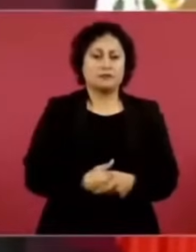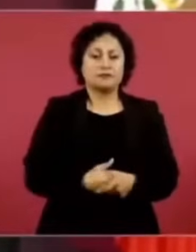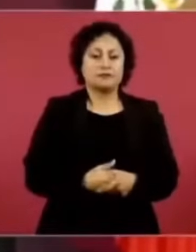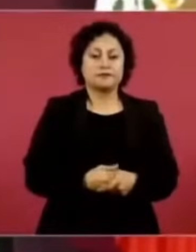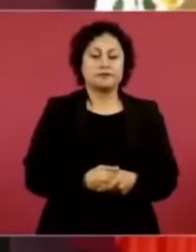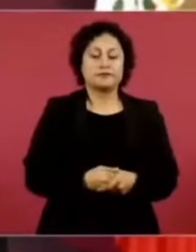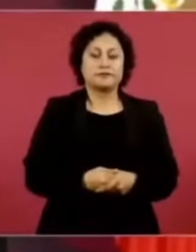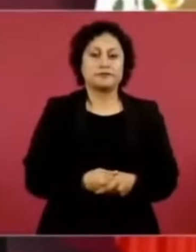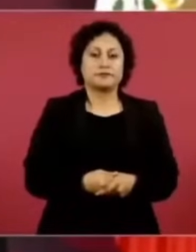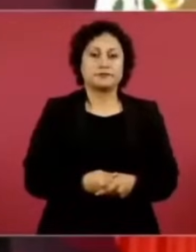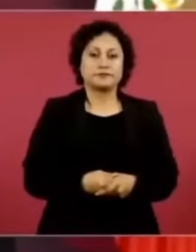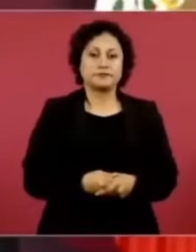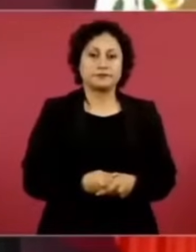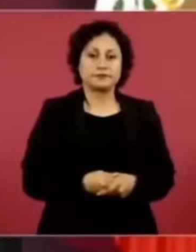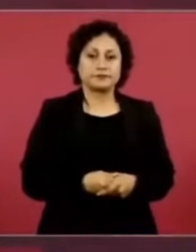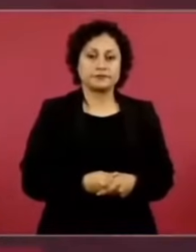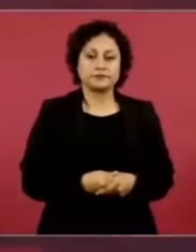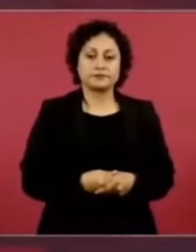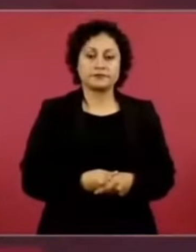¿Cómo se llama la